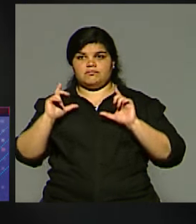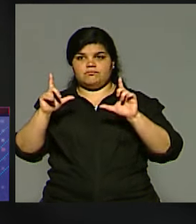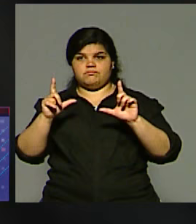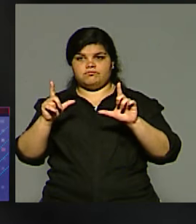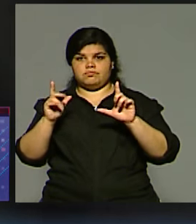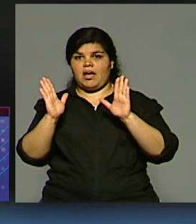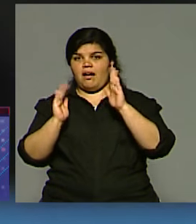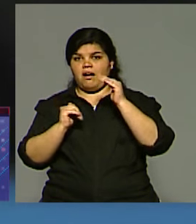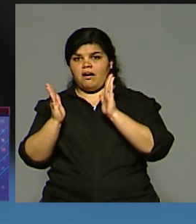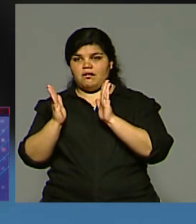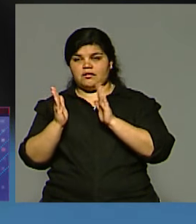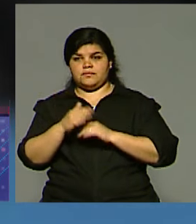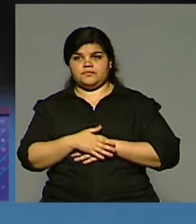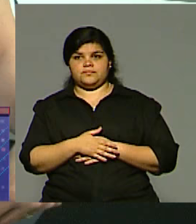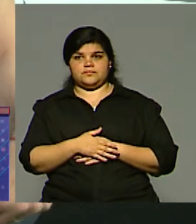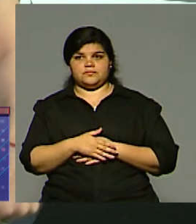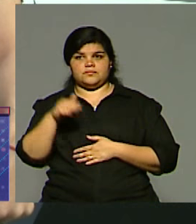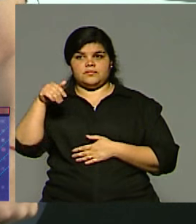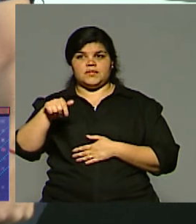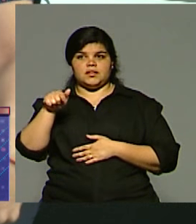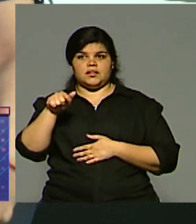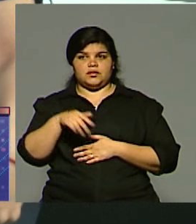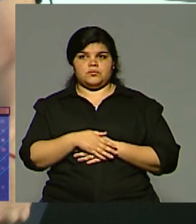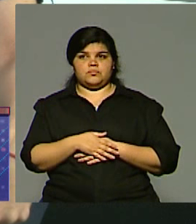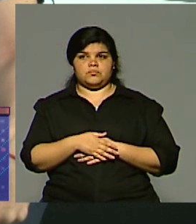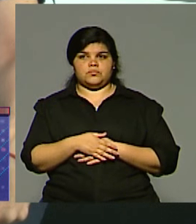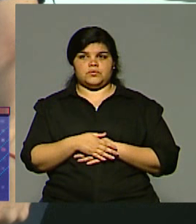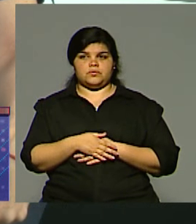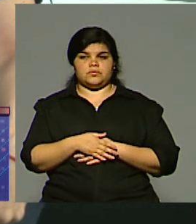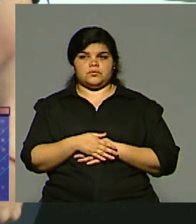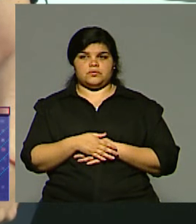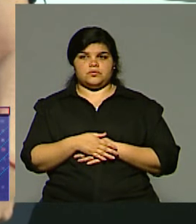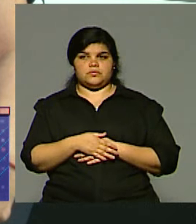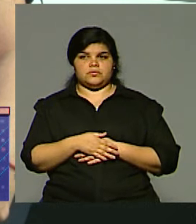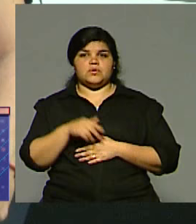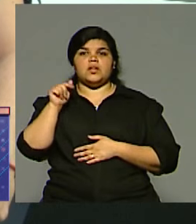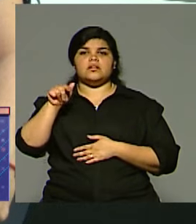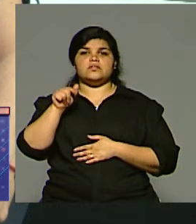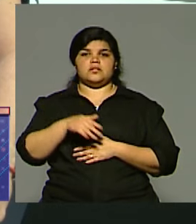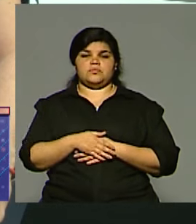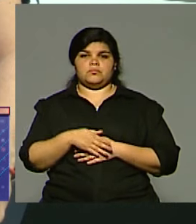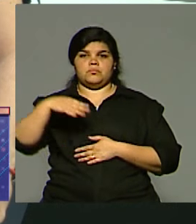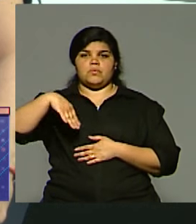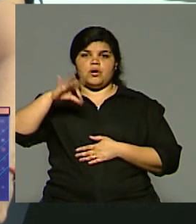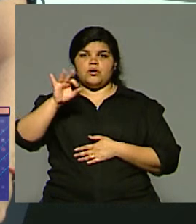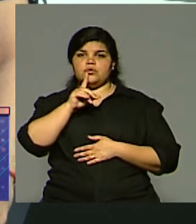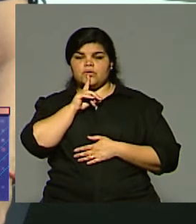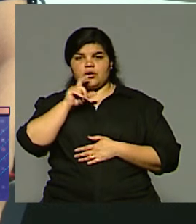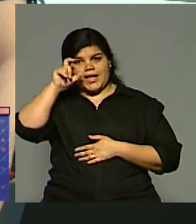tengo un teléfono, es el Moto, creo que se ve bien ahí. Sí. Es el Moto E5 Play.